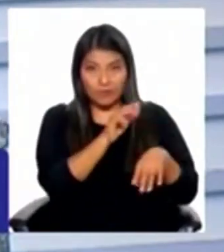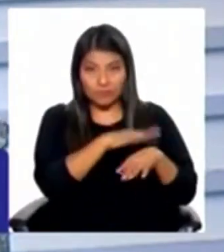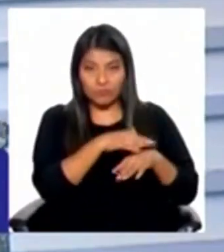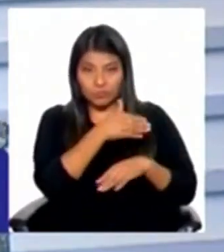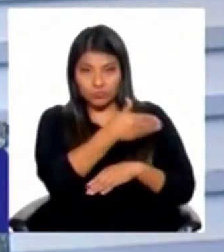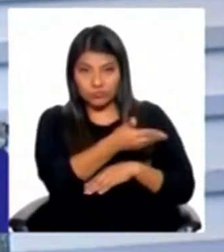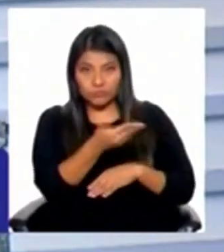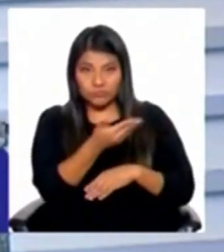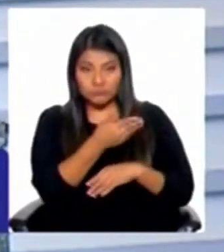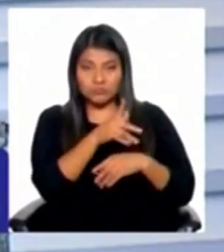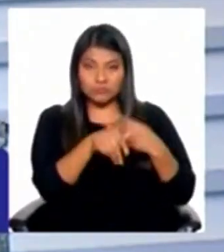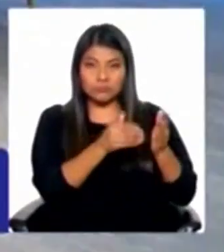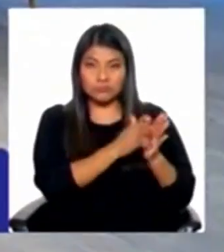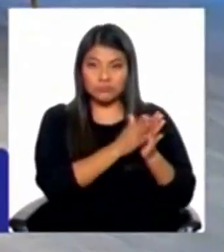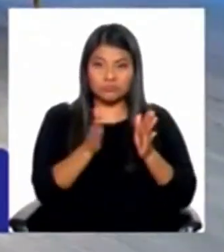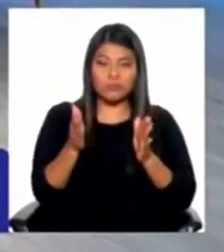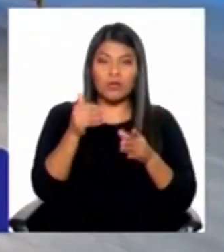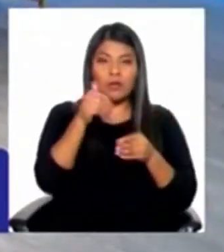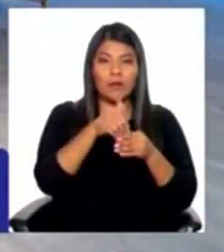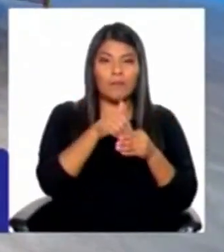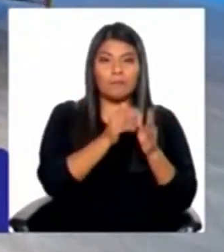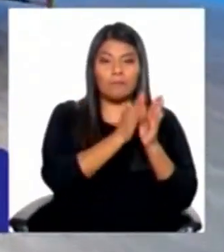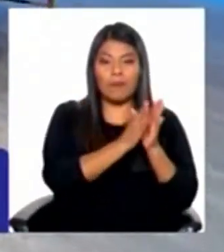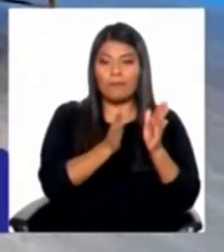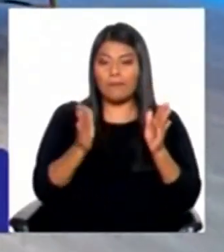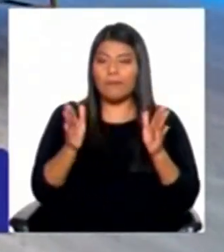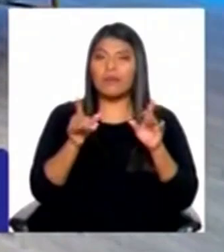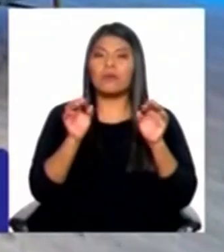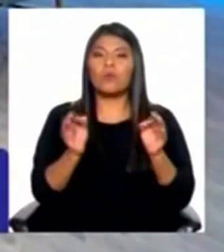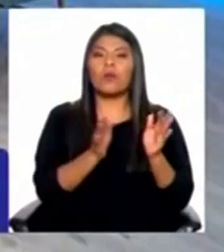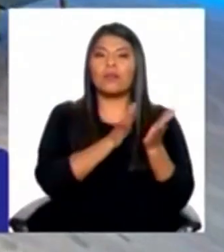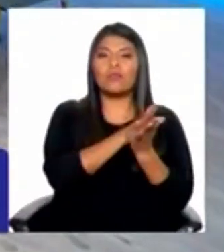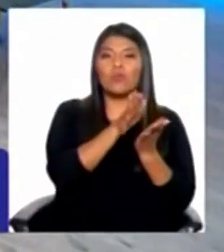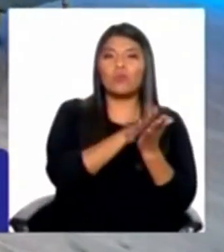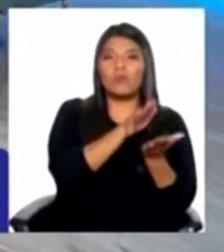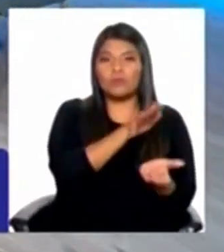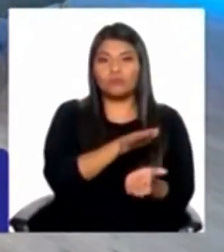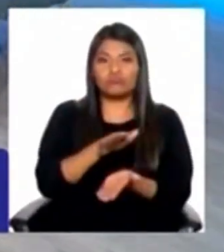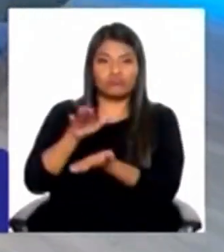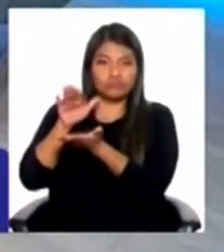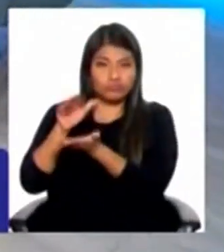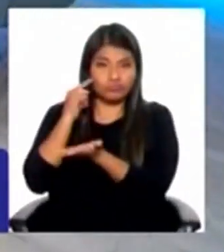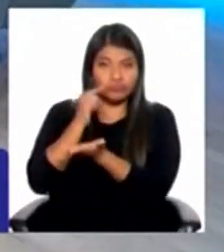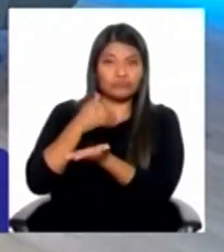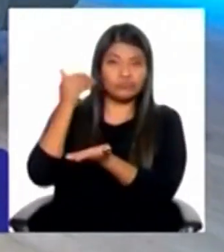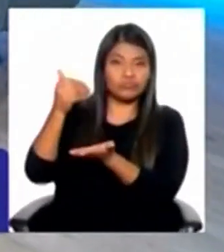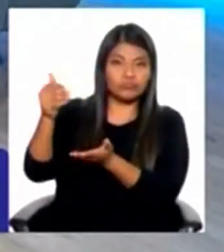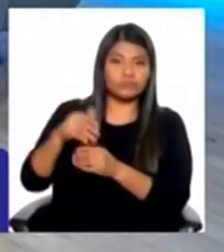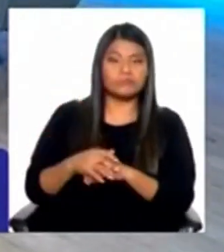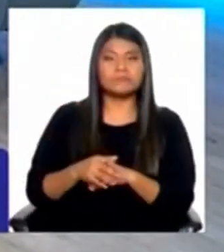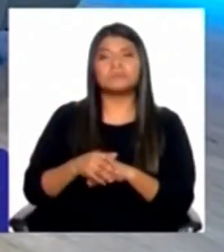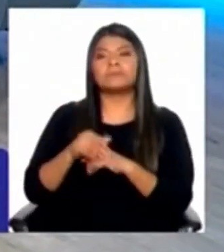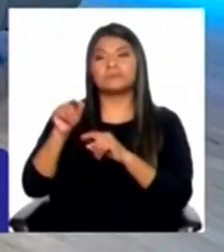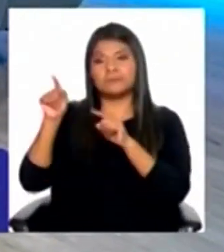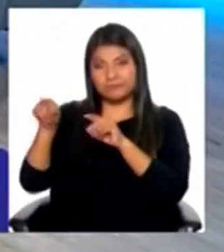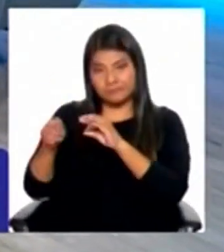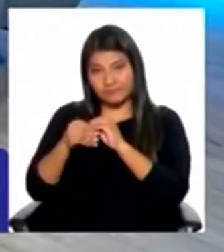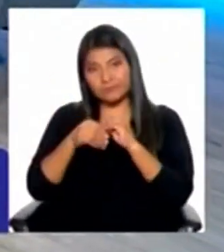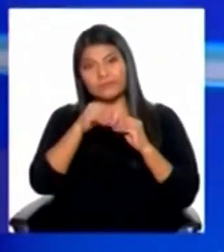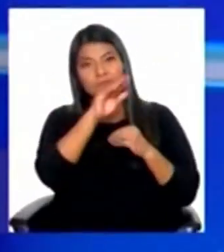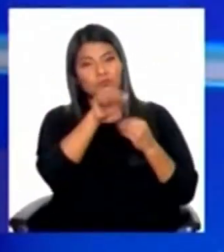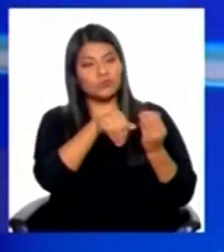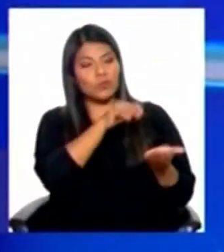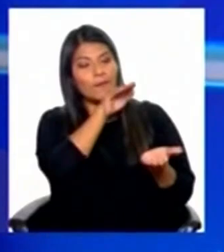obviamente, procesal. Y ese va a ser el trabajo titánico que va a tener que incardinar en adelante no solamente el partido Fuerza Popular, sino también